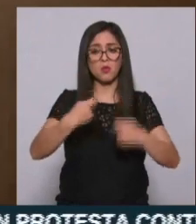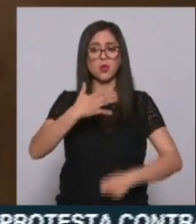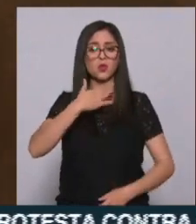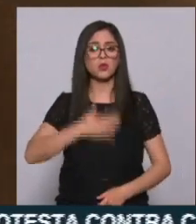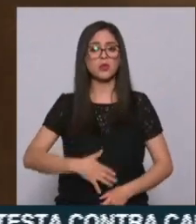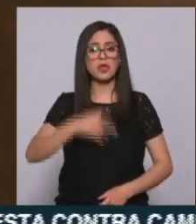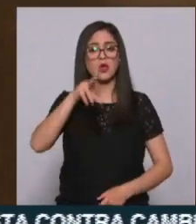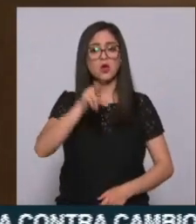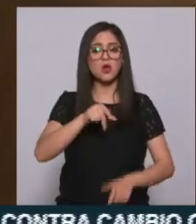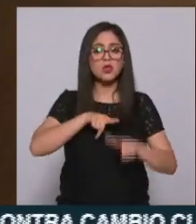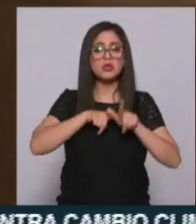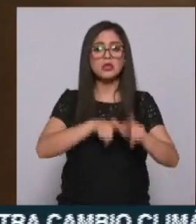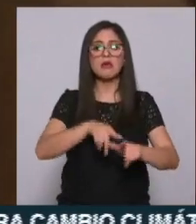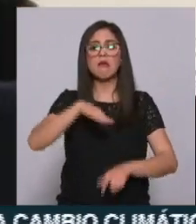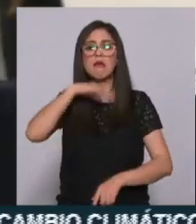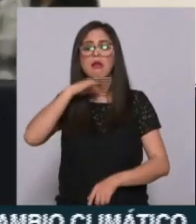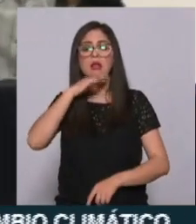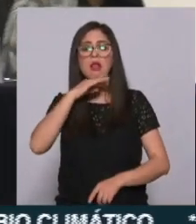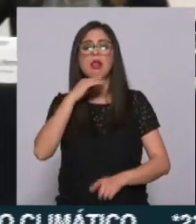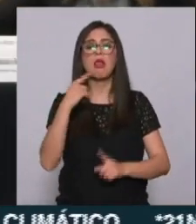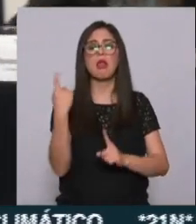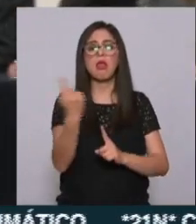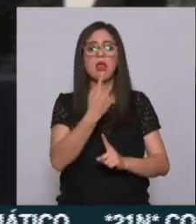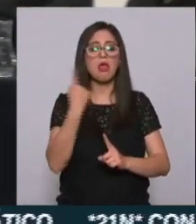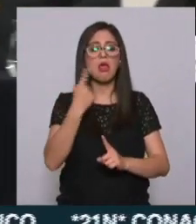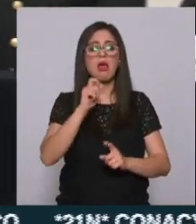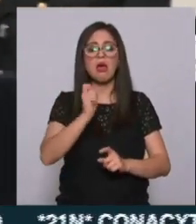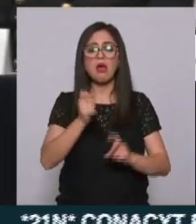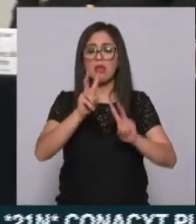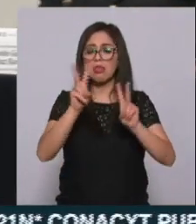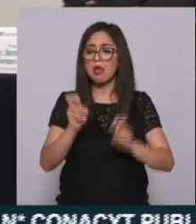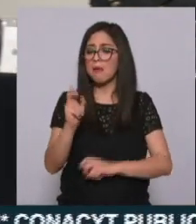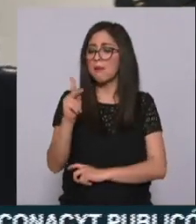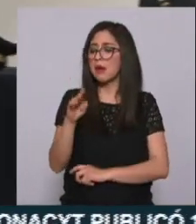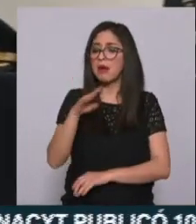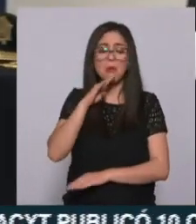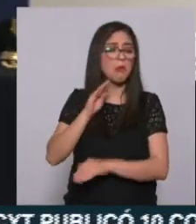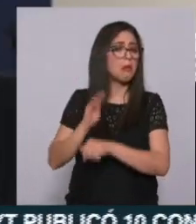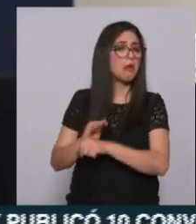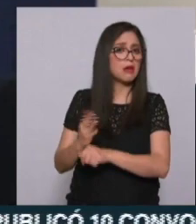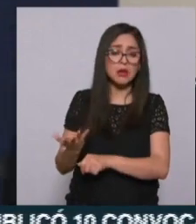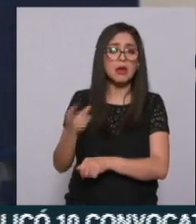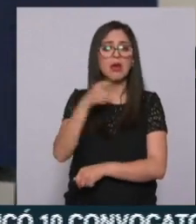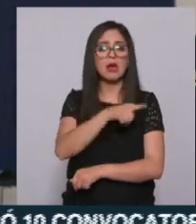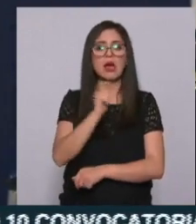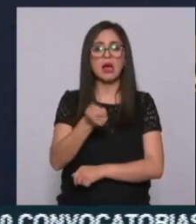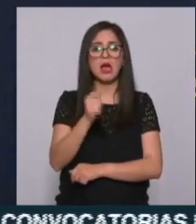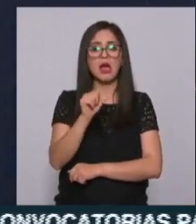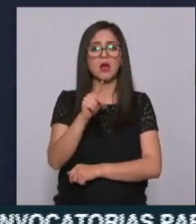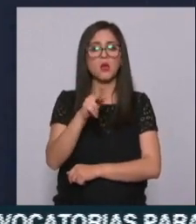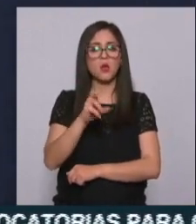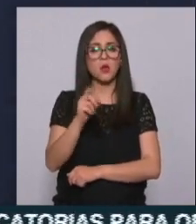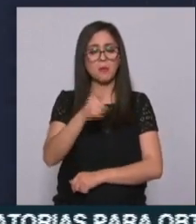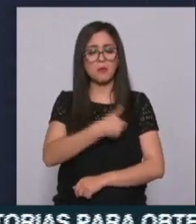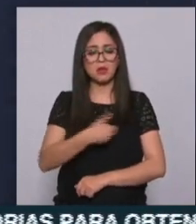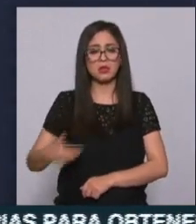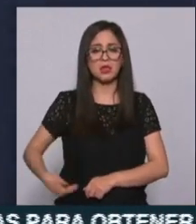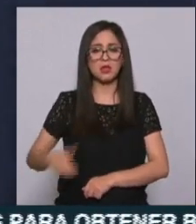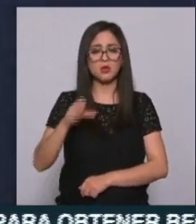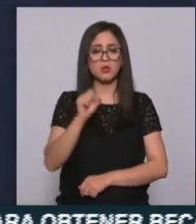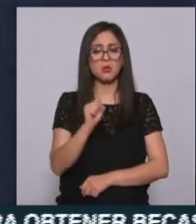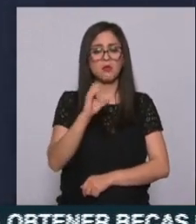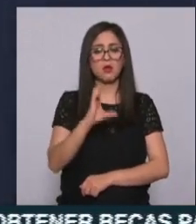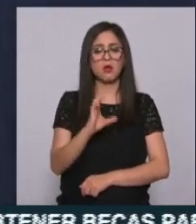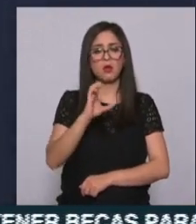evitar la puerta giratoria que se ha dado con el nuevo sistema penal. Por su parte, Arturo Saldívar Lelo de la Rea, presidente de la Suprema Corte